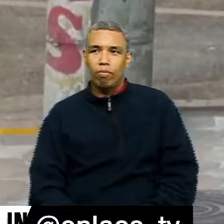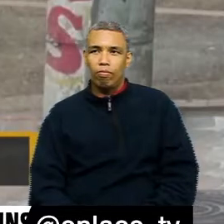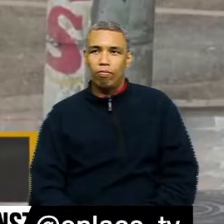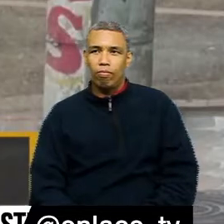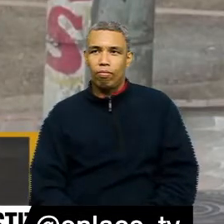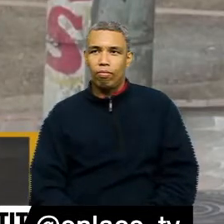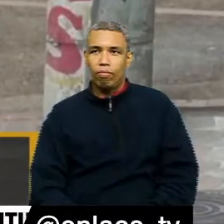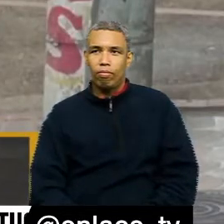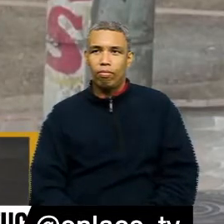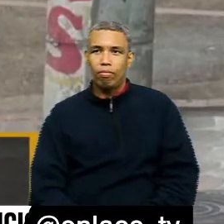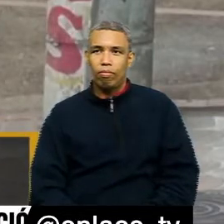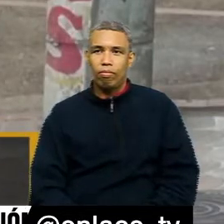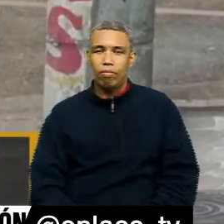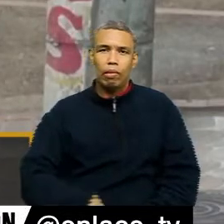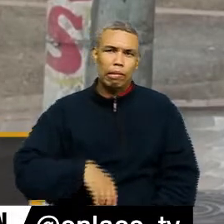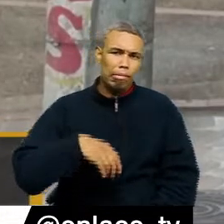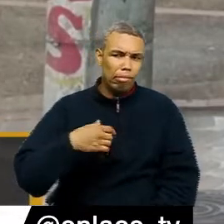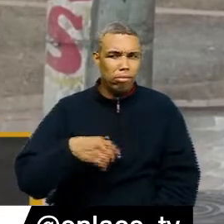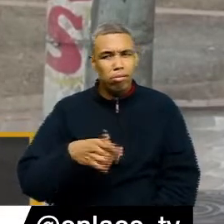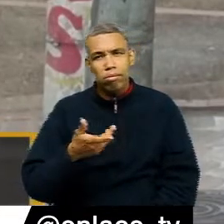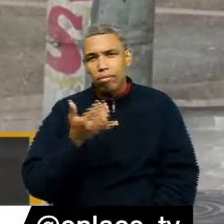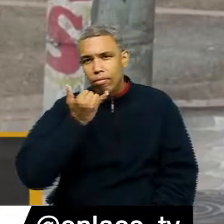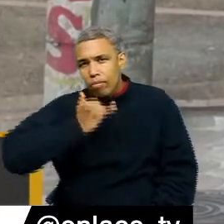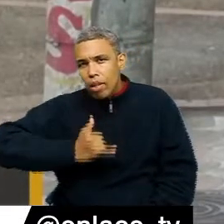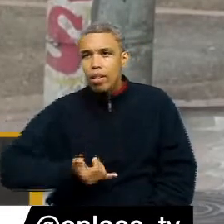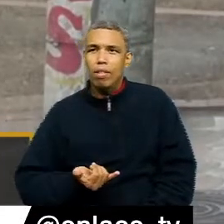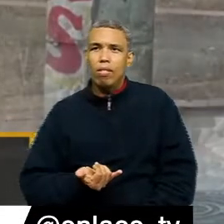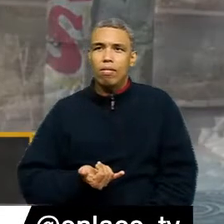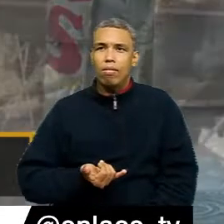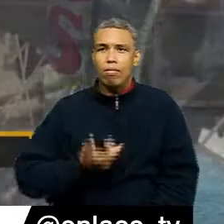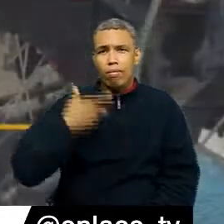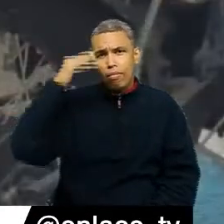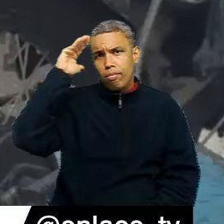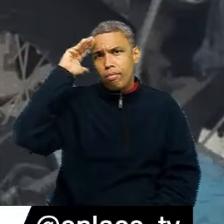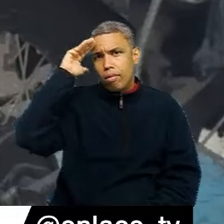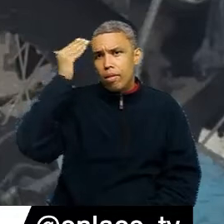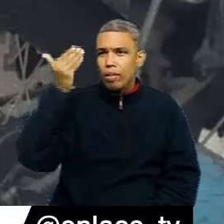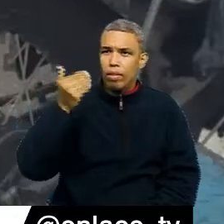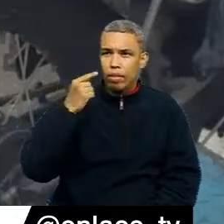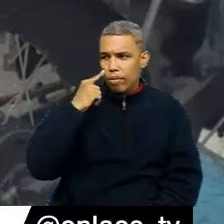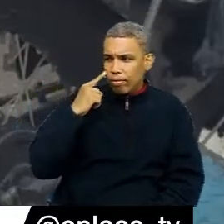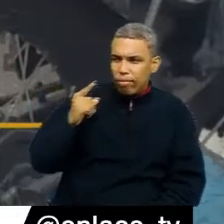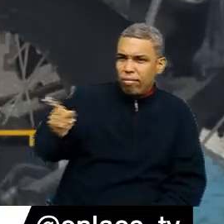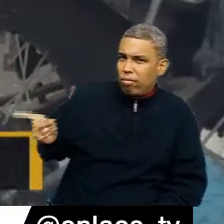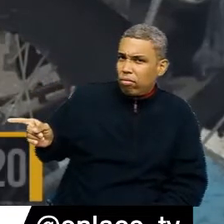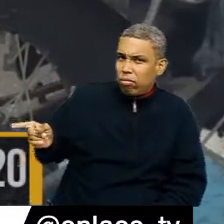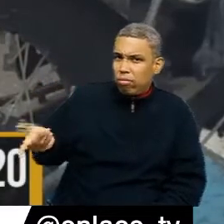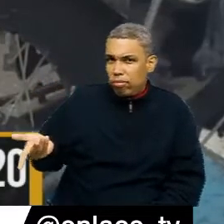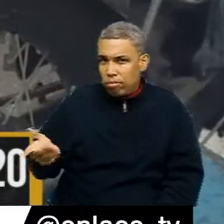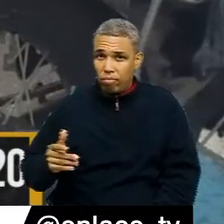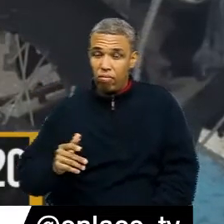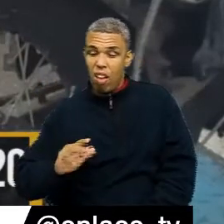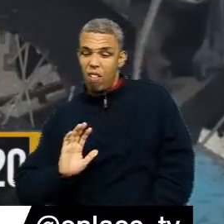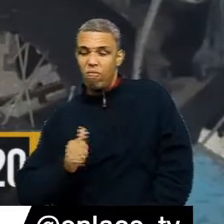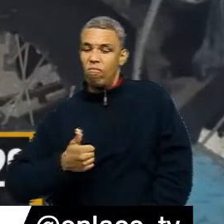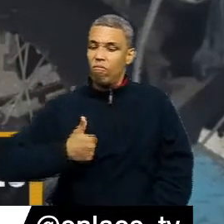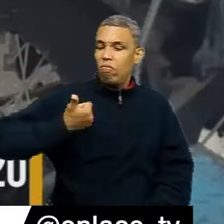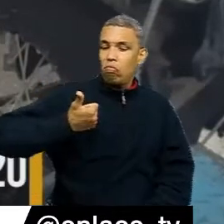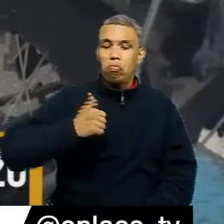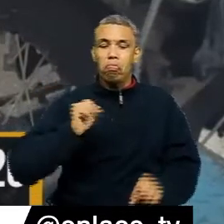El jalón de orejas inicia desde la comunidad para las autoridades. Lentes reporteros captaron imágenes de autoridades de tránsito y de